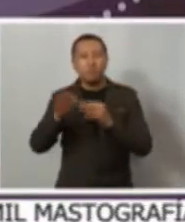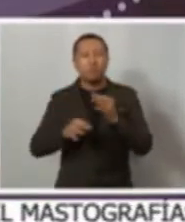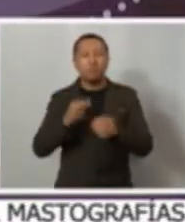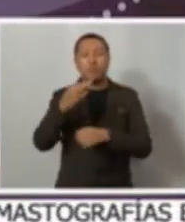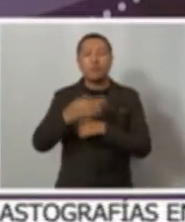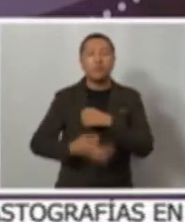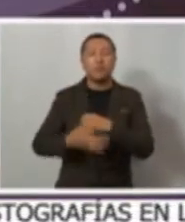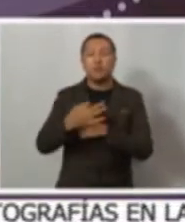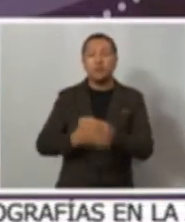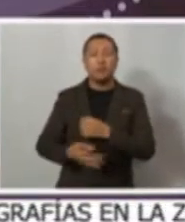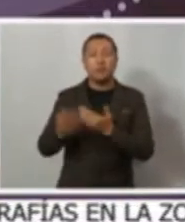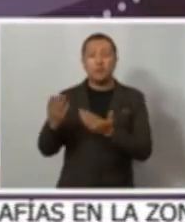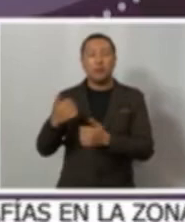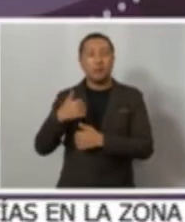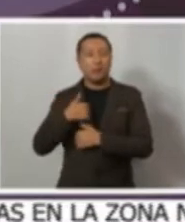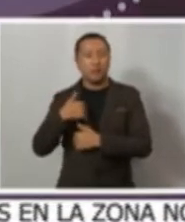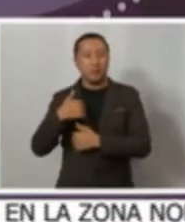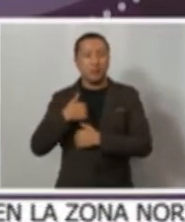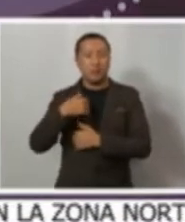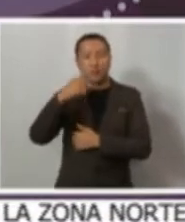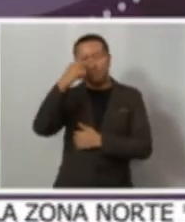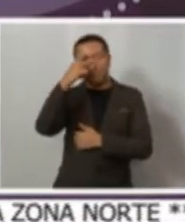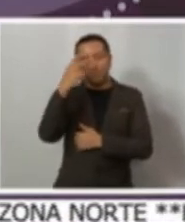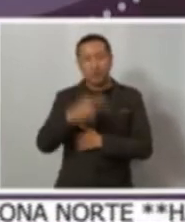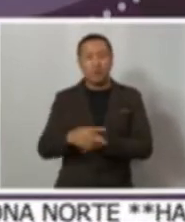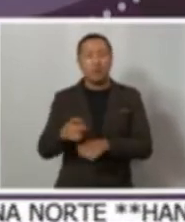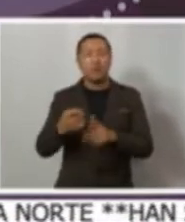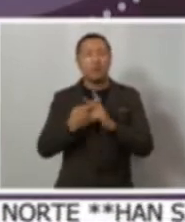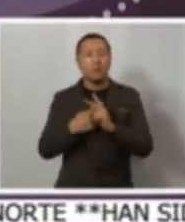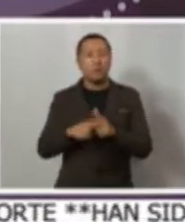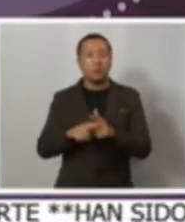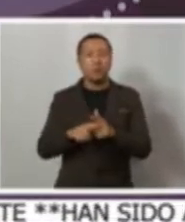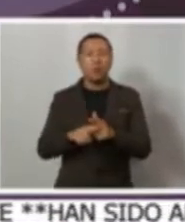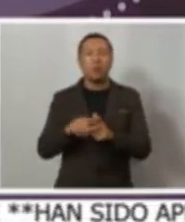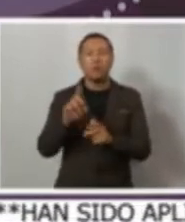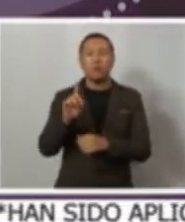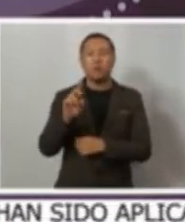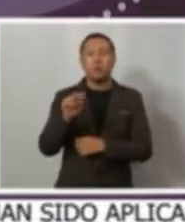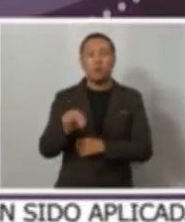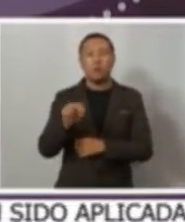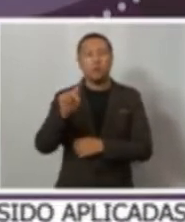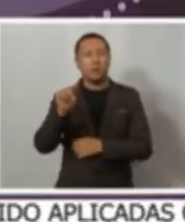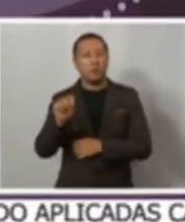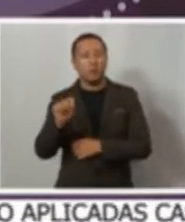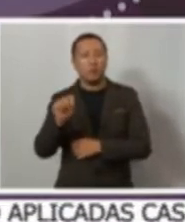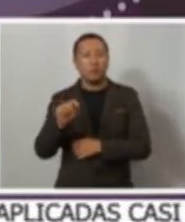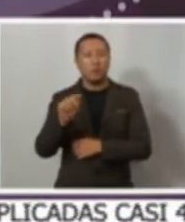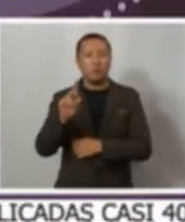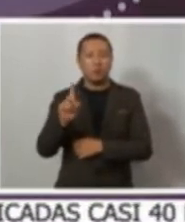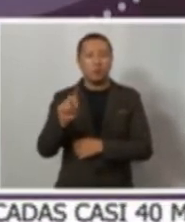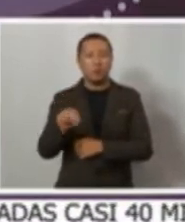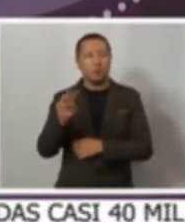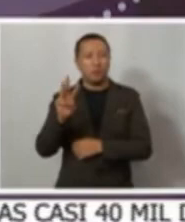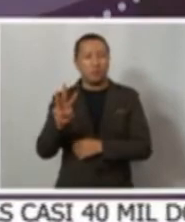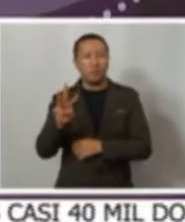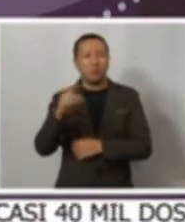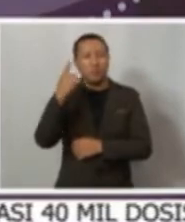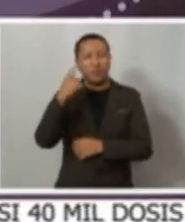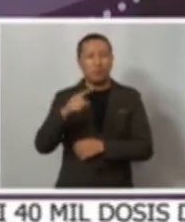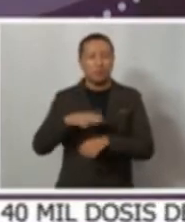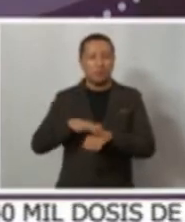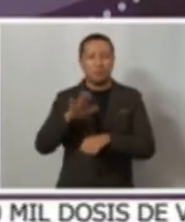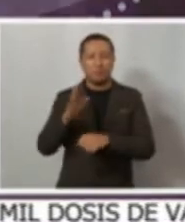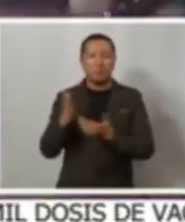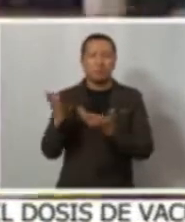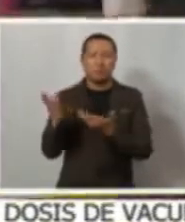mexicano activó su plan DN3 en apoyo a la población por los efectos del huracán Delta. Es Gabriel Alcocer quien nos tiene el